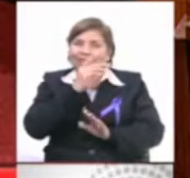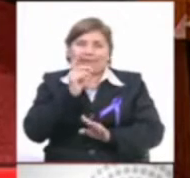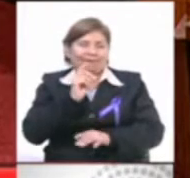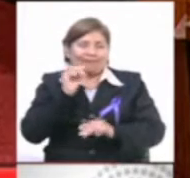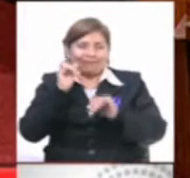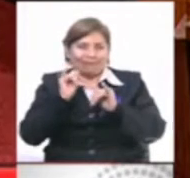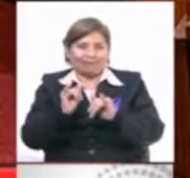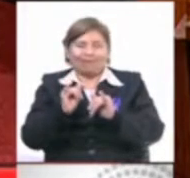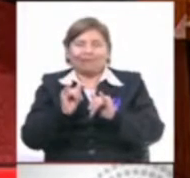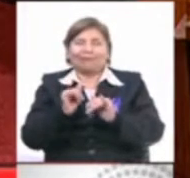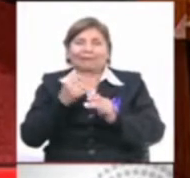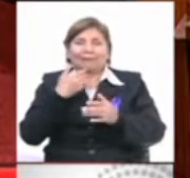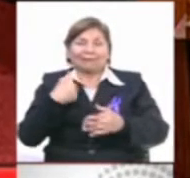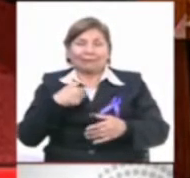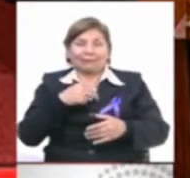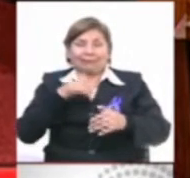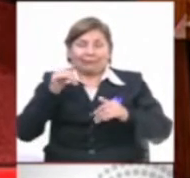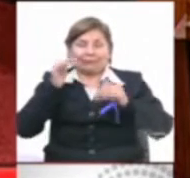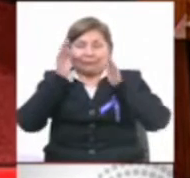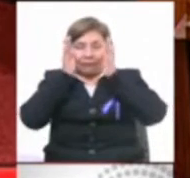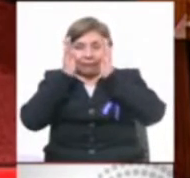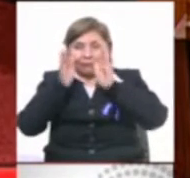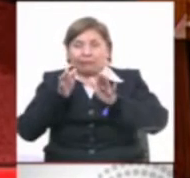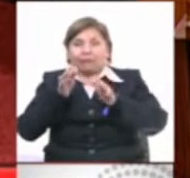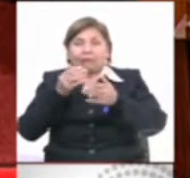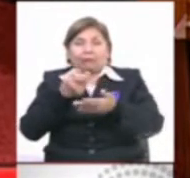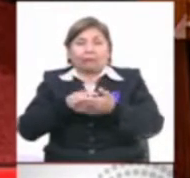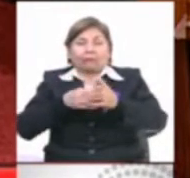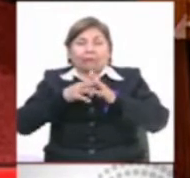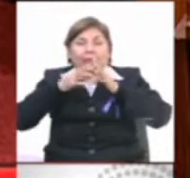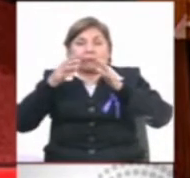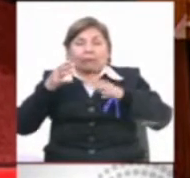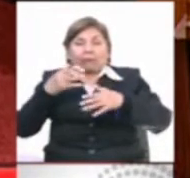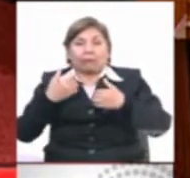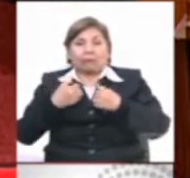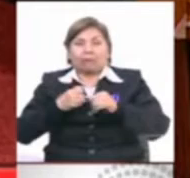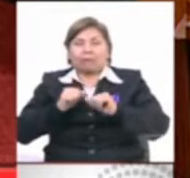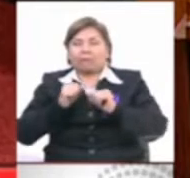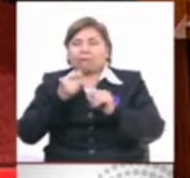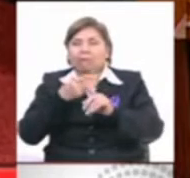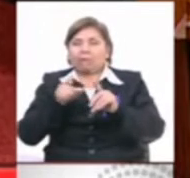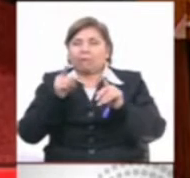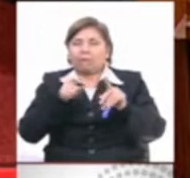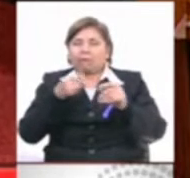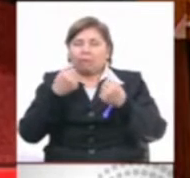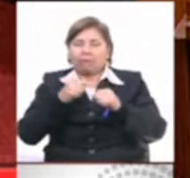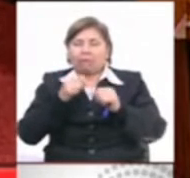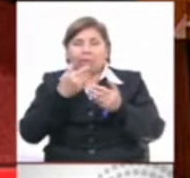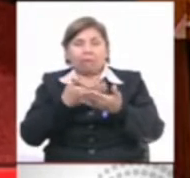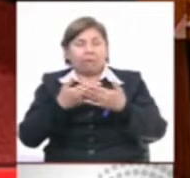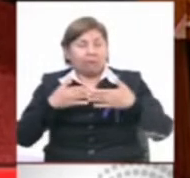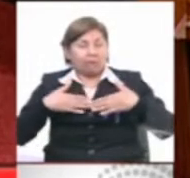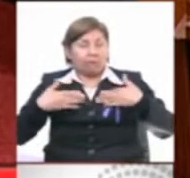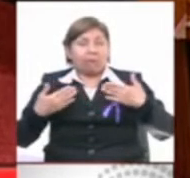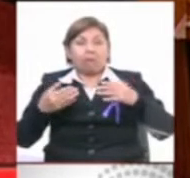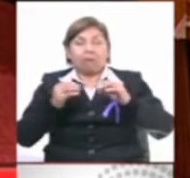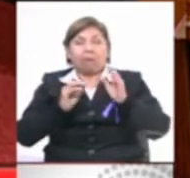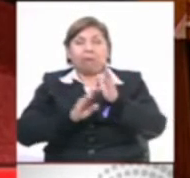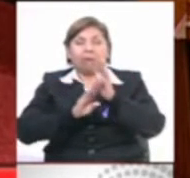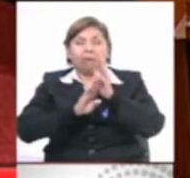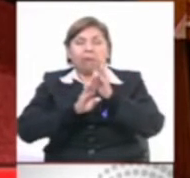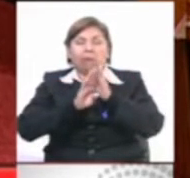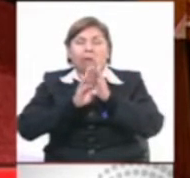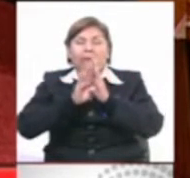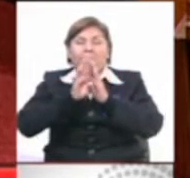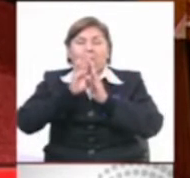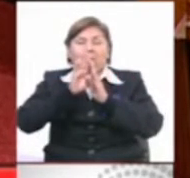nuestra obligación dedicar nuestro mayor esfuerzo a ello. Pero ese esfuerzo puede y debe crecer de la